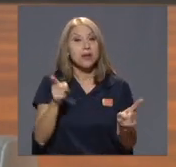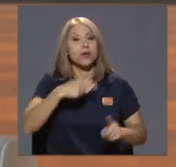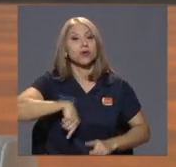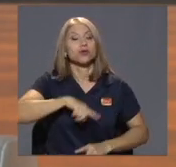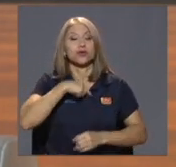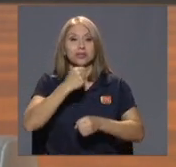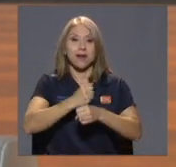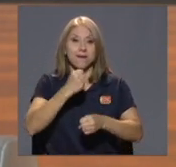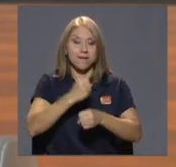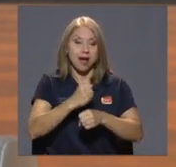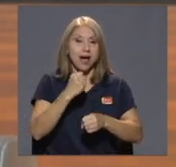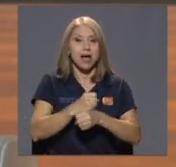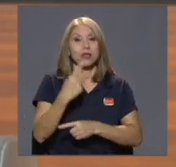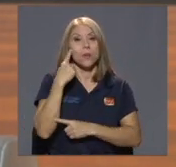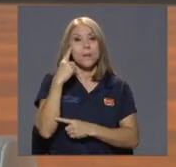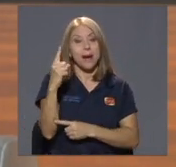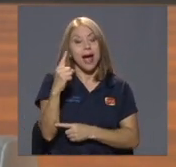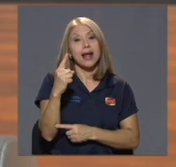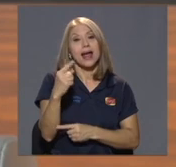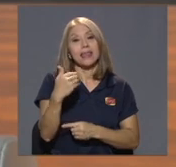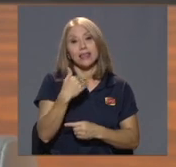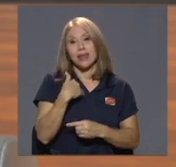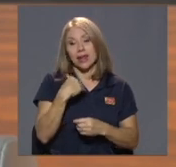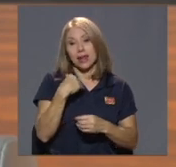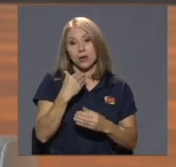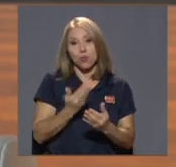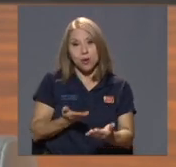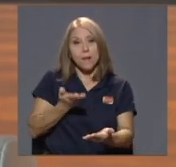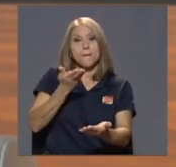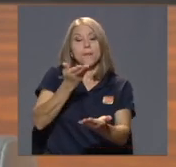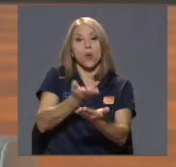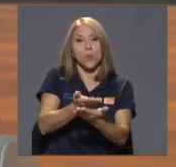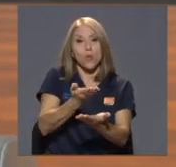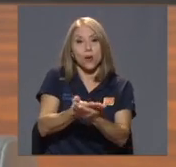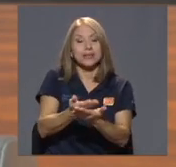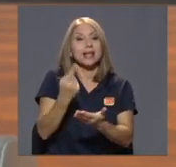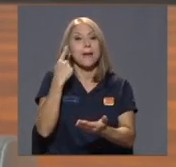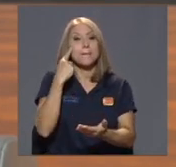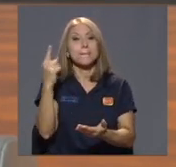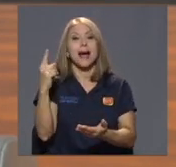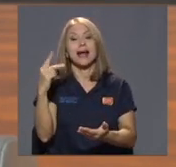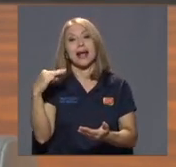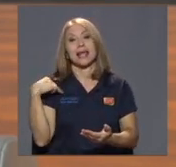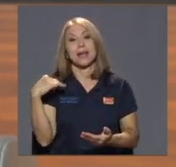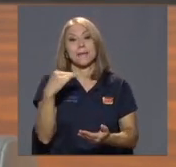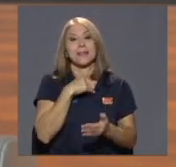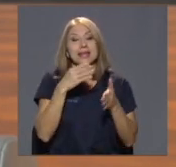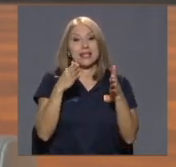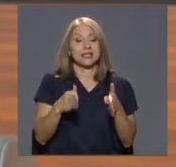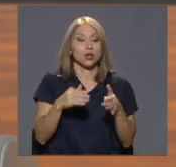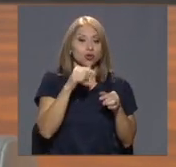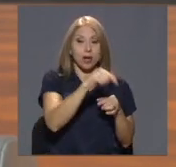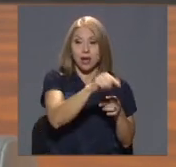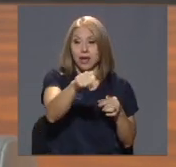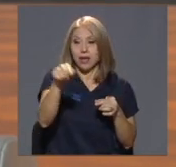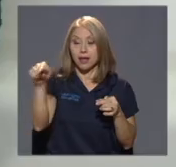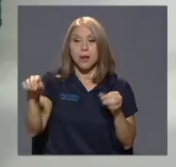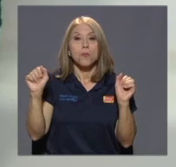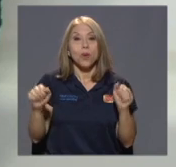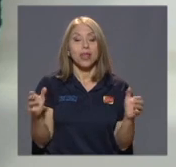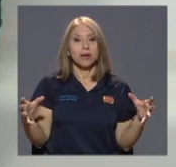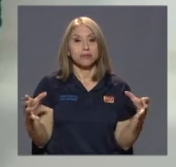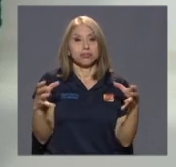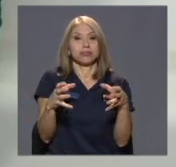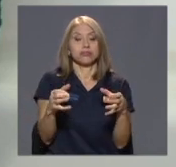para tener una propuesta que podamos acercar a los jerarcas para un poco enfocarnos ahí. Ve,